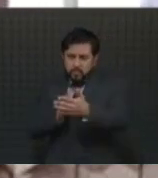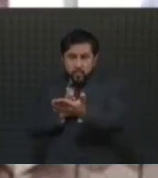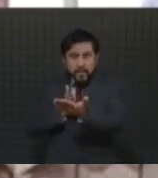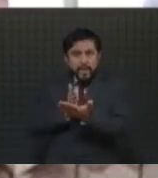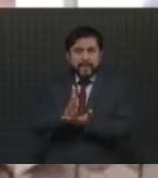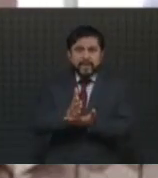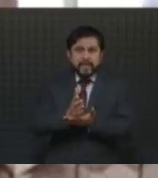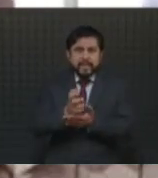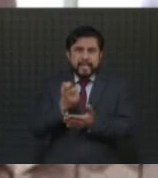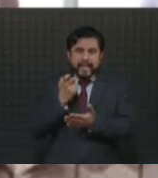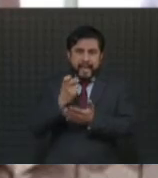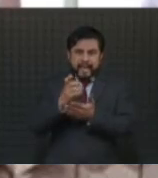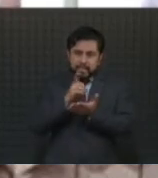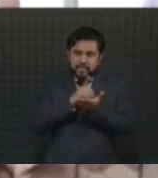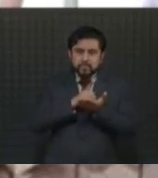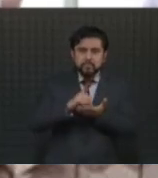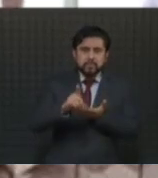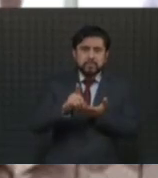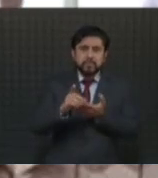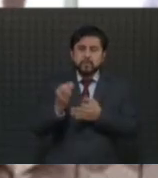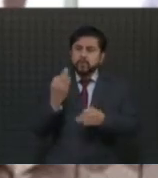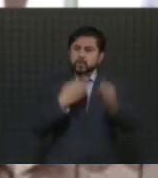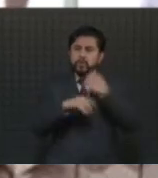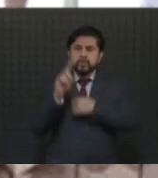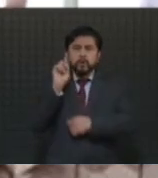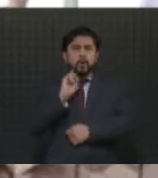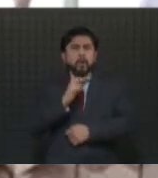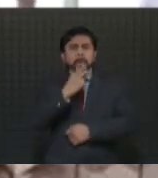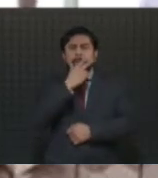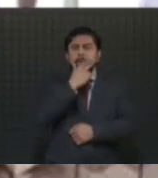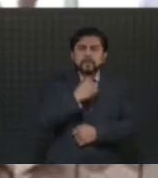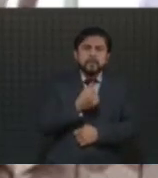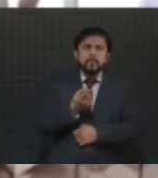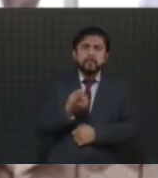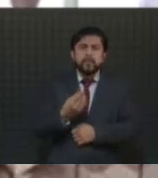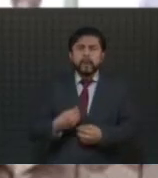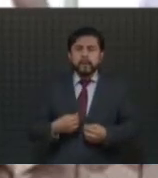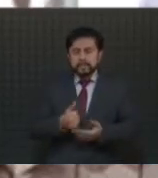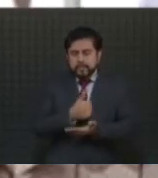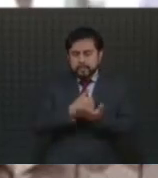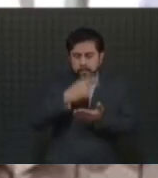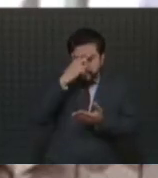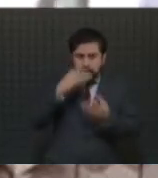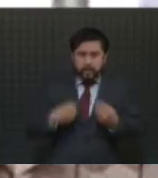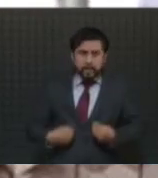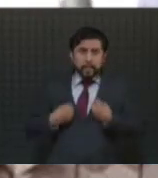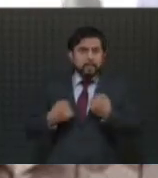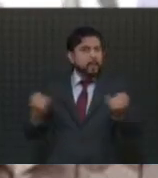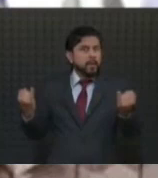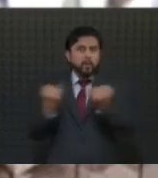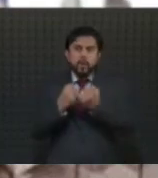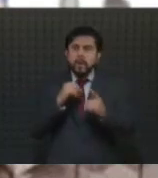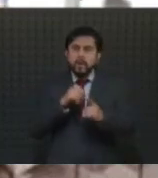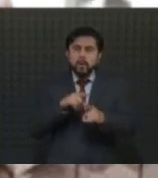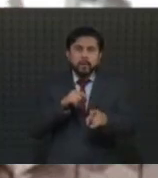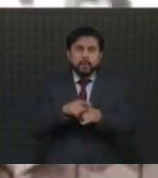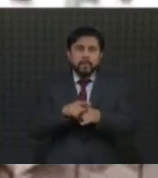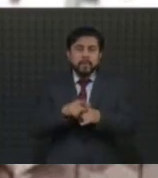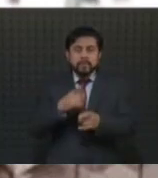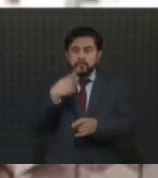los habitantes y las habitantes de la ciudad tienen derecho a la educación pública para todos y para